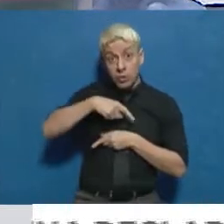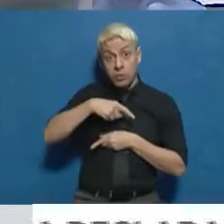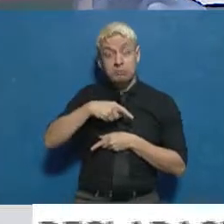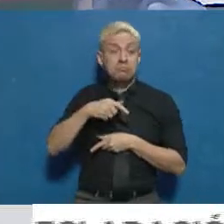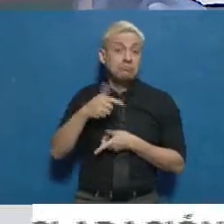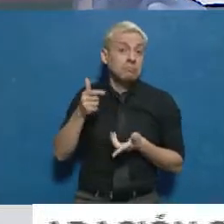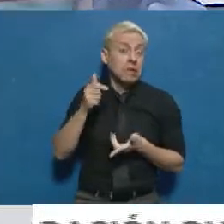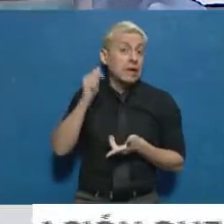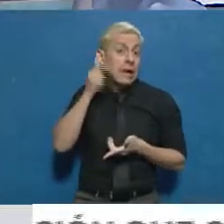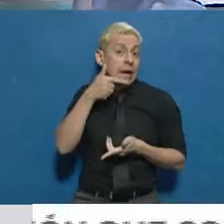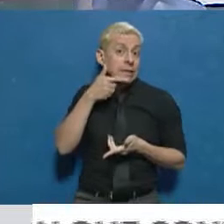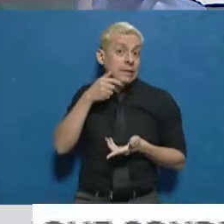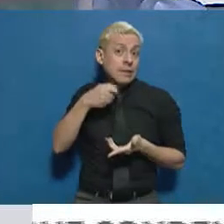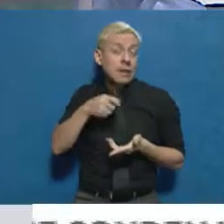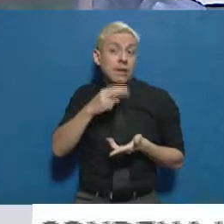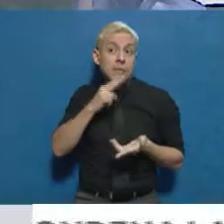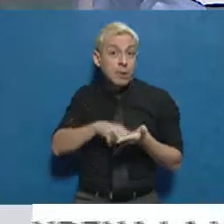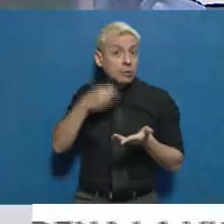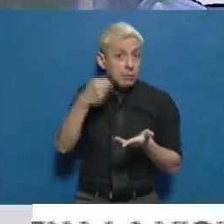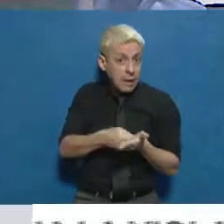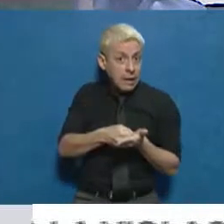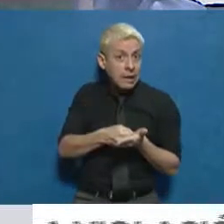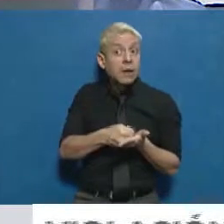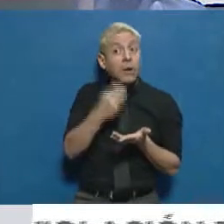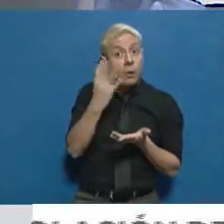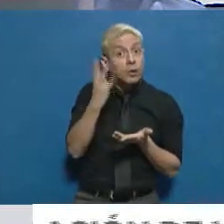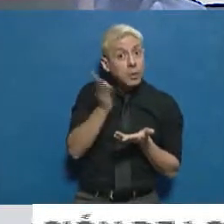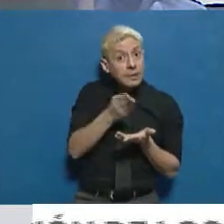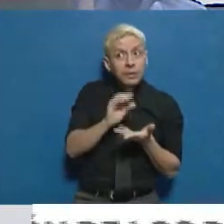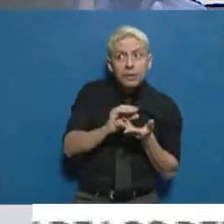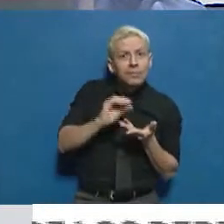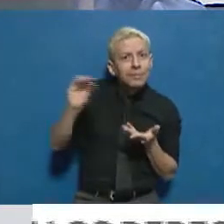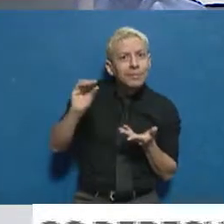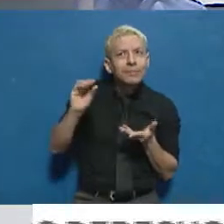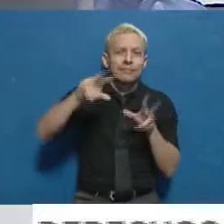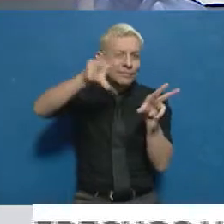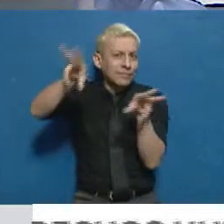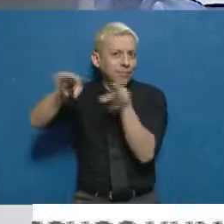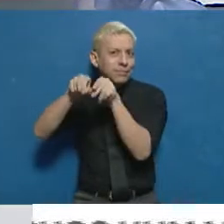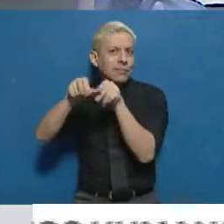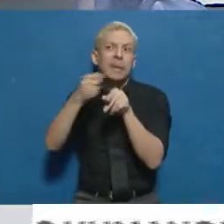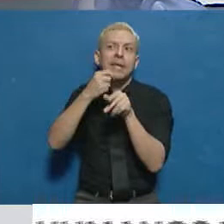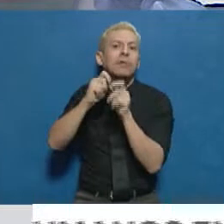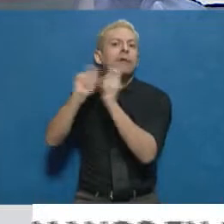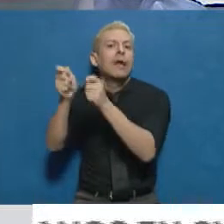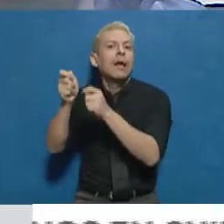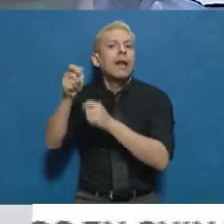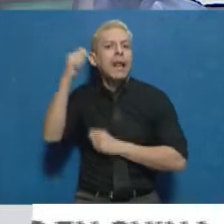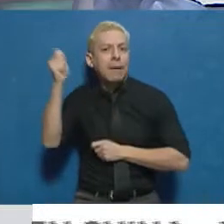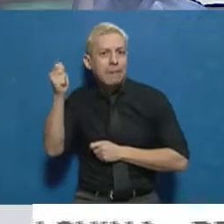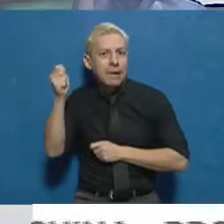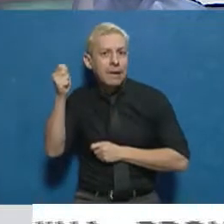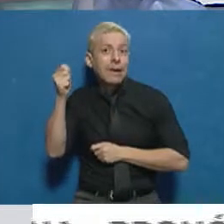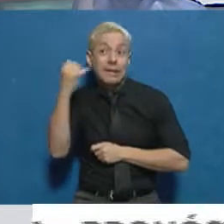gas de red, pagamos un fondo compensador. Un 4%. Y con eso ya estamos subsidiando, por ejemplo, La Pampa, que claro. Tiene ya,